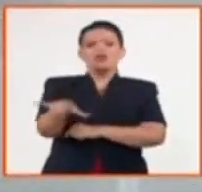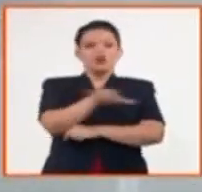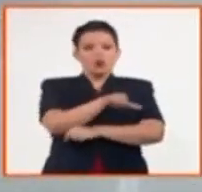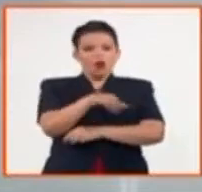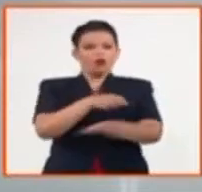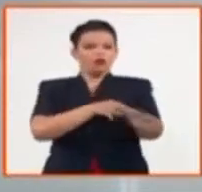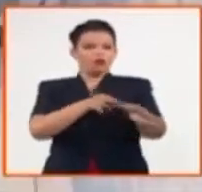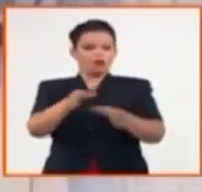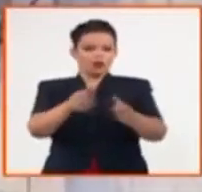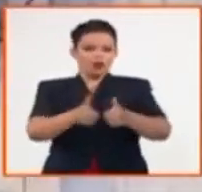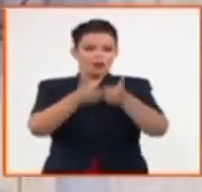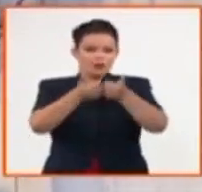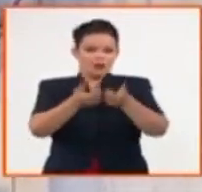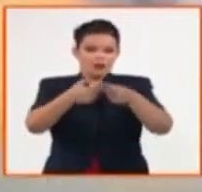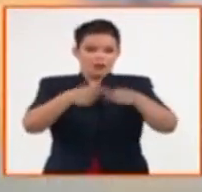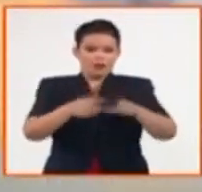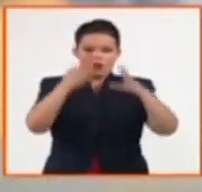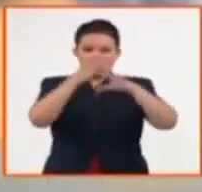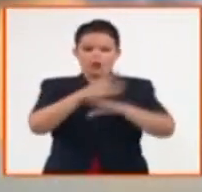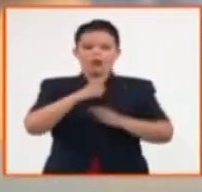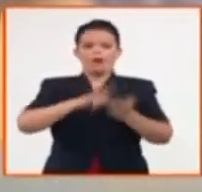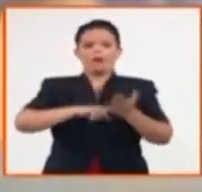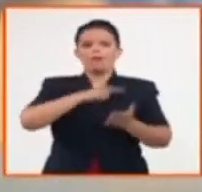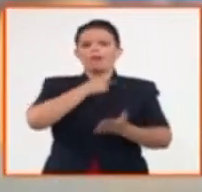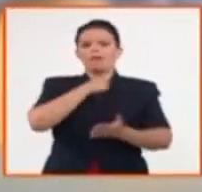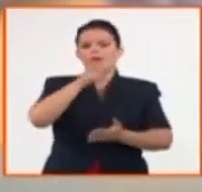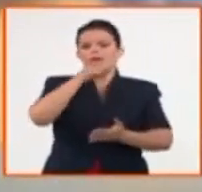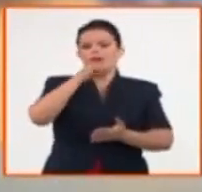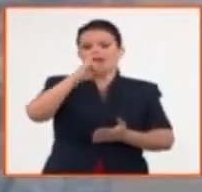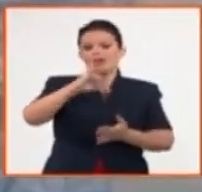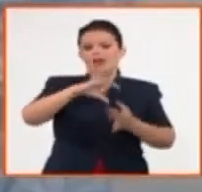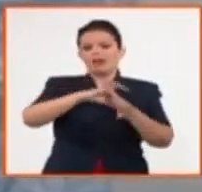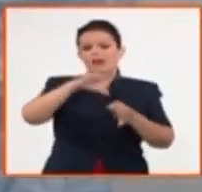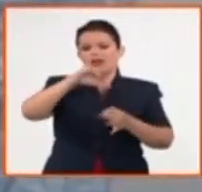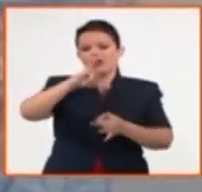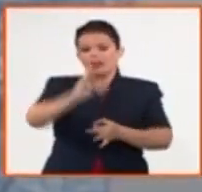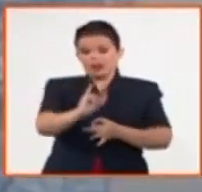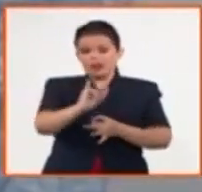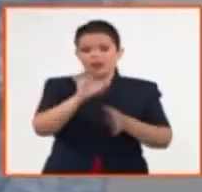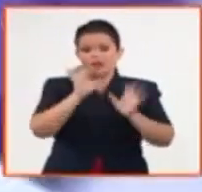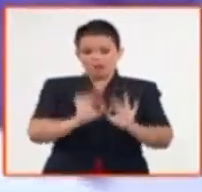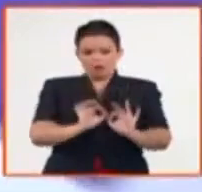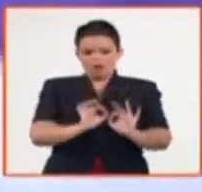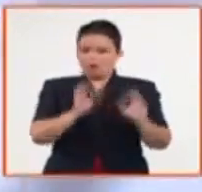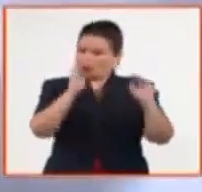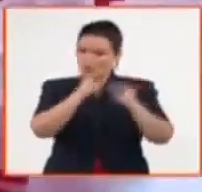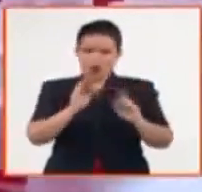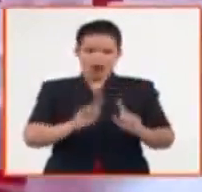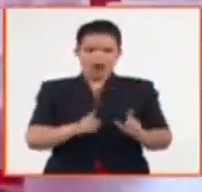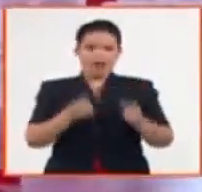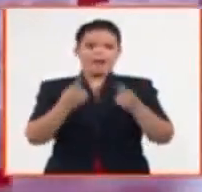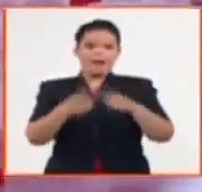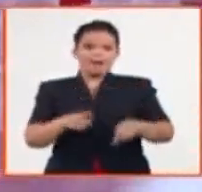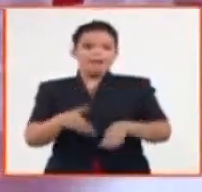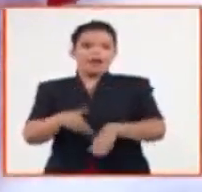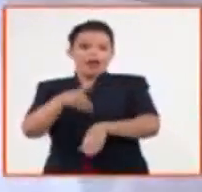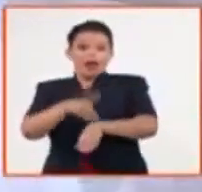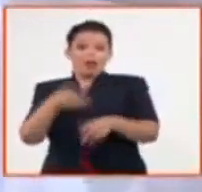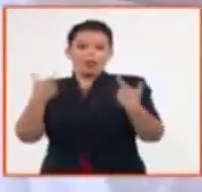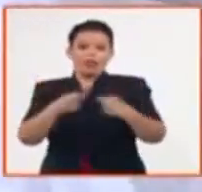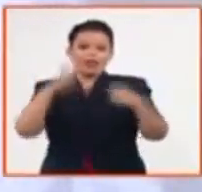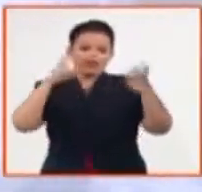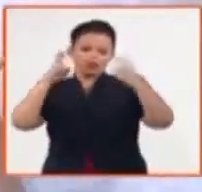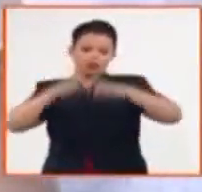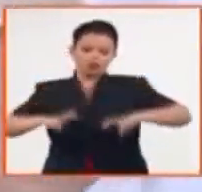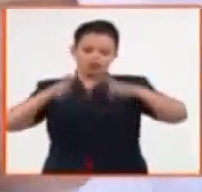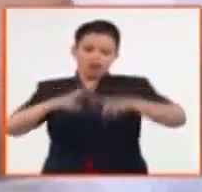tienen pedigrí demostrado en niños. Por tanto, hay que estudiarlas muy bien antes de recomendarlas para estas edades. Surge